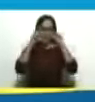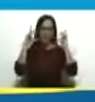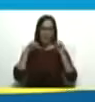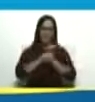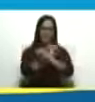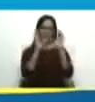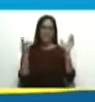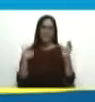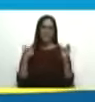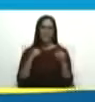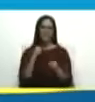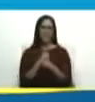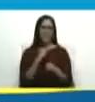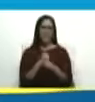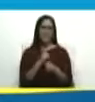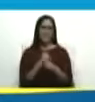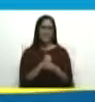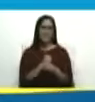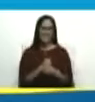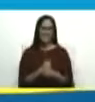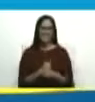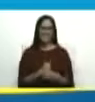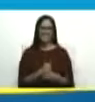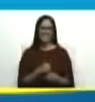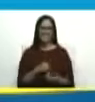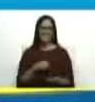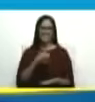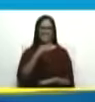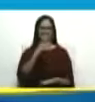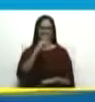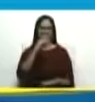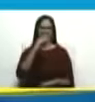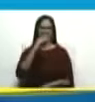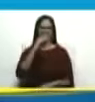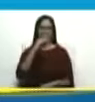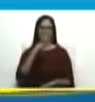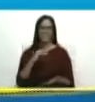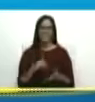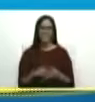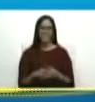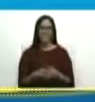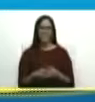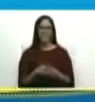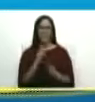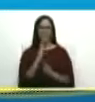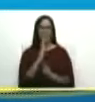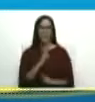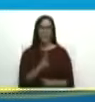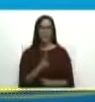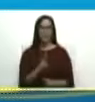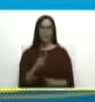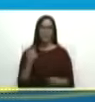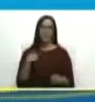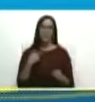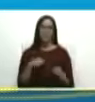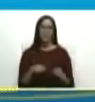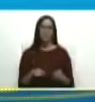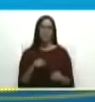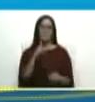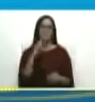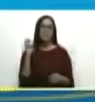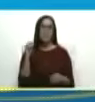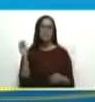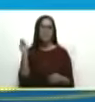tengo una faja de trabajo, de temas brutales, por leer, por firmar, por responder. Y tengo aquí no menos de 100